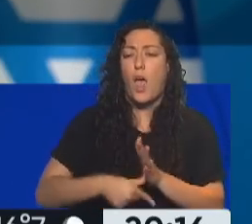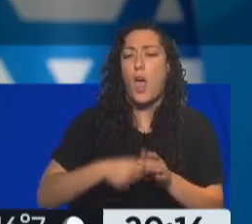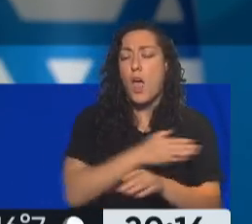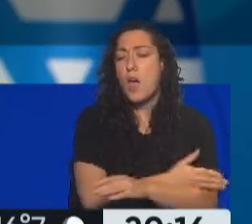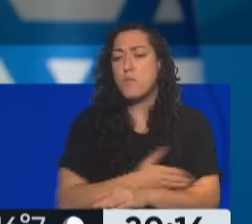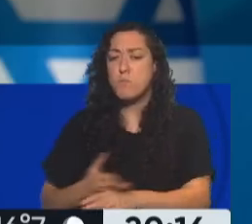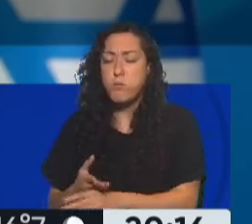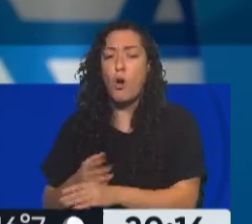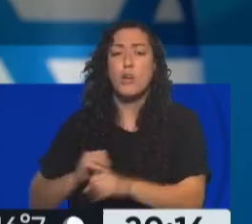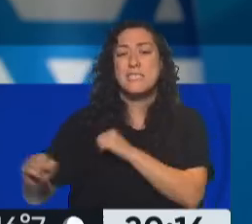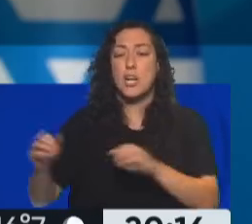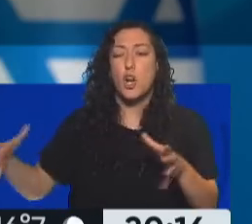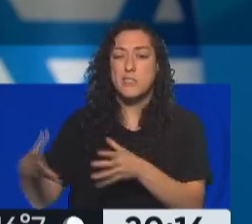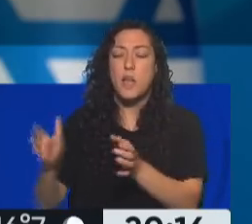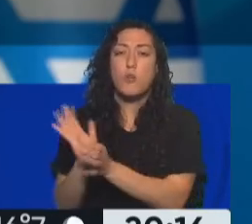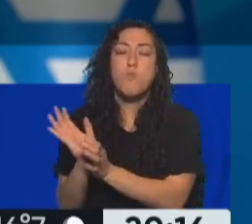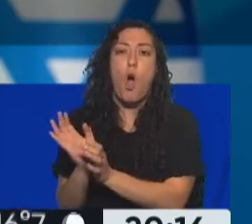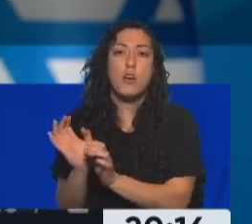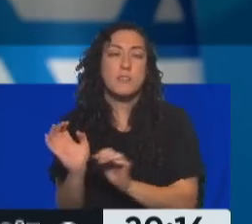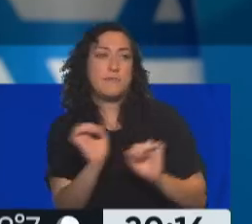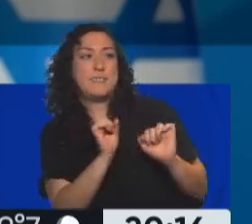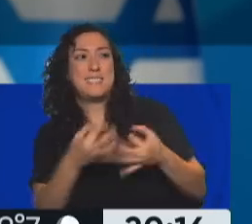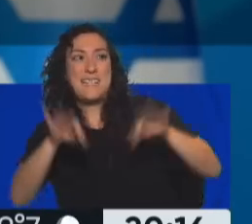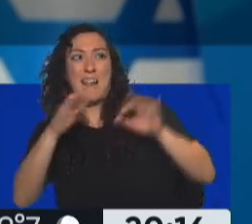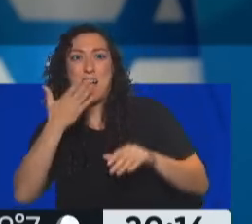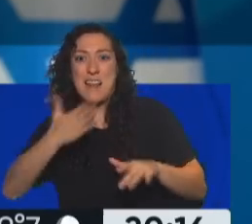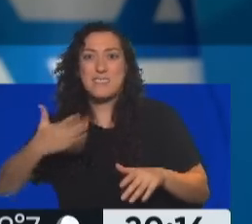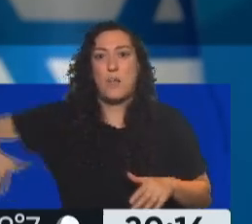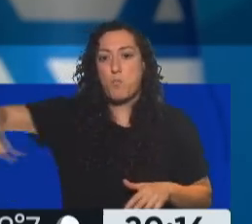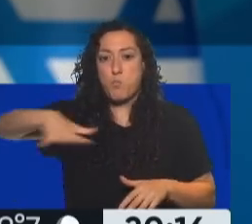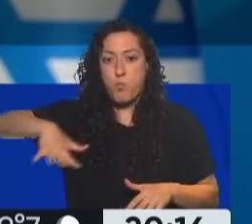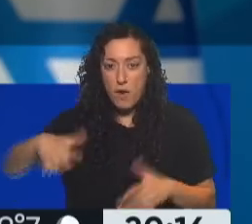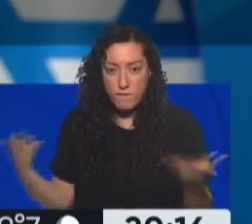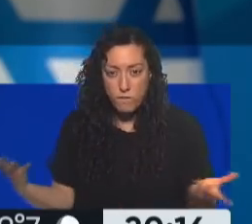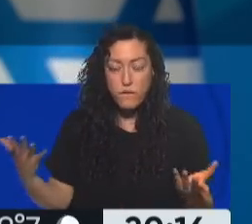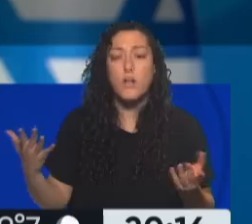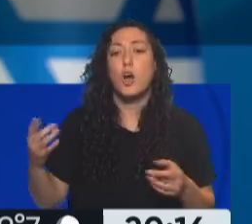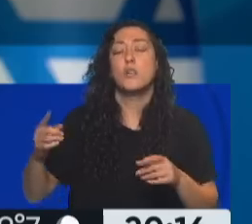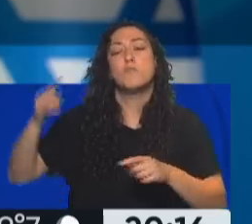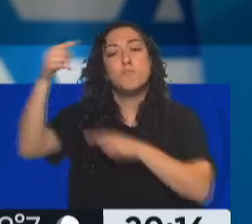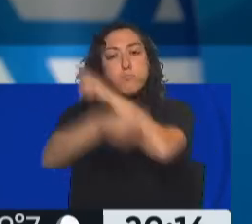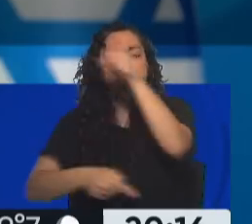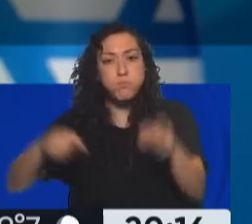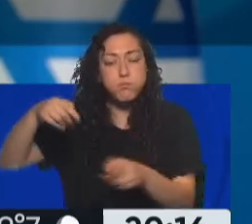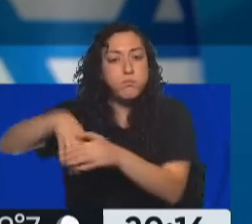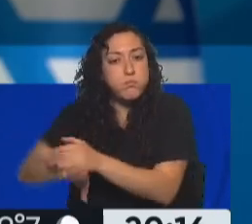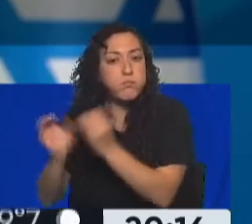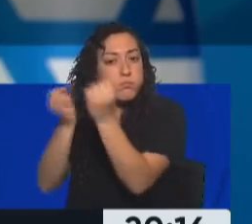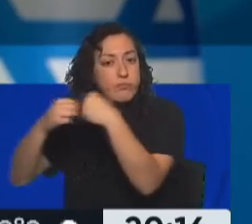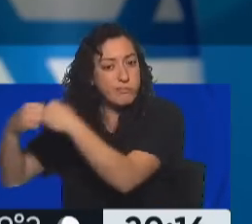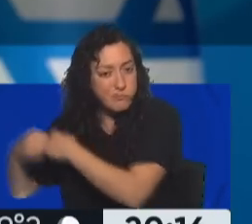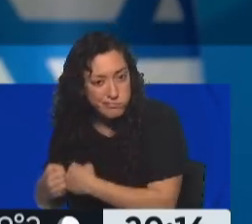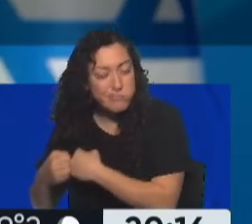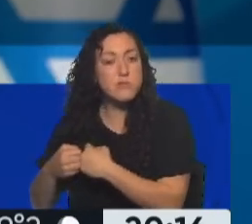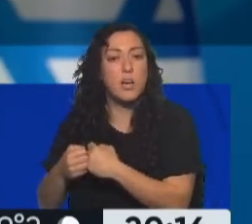you as human shields. It placed rockets in your living rooms and missiles in your garage. Those rockets and missiles